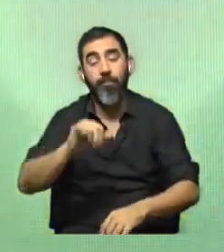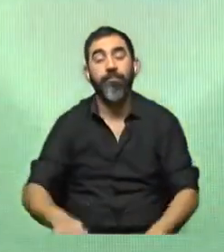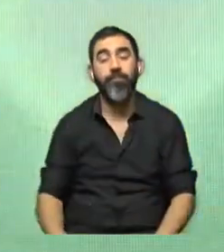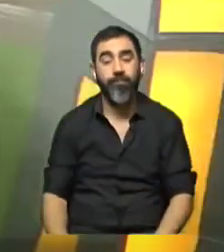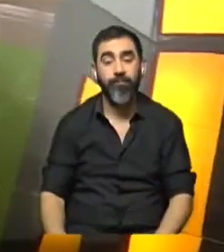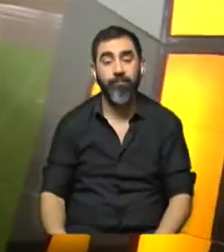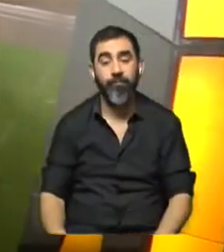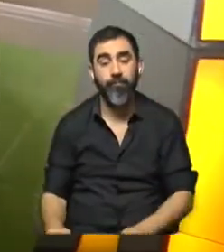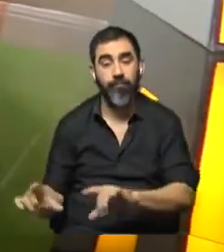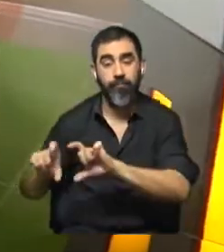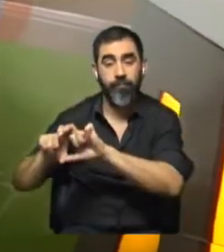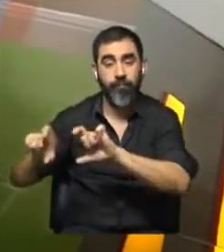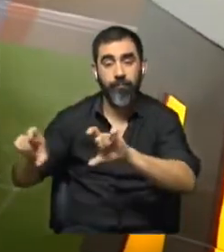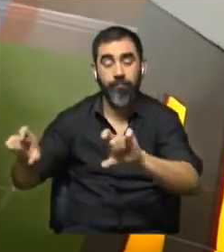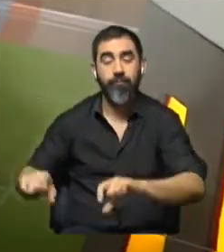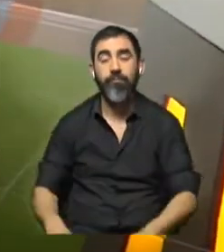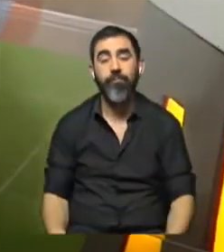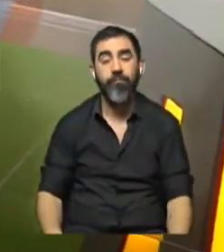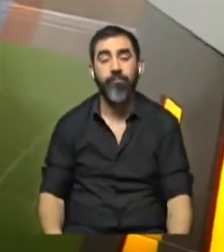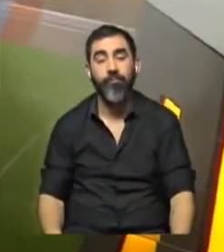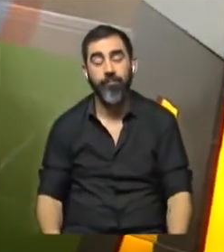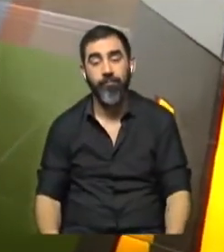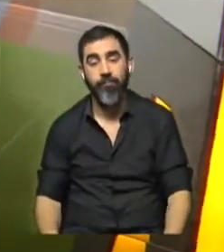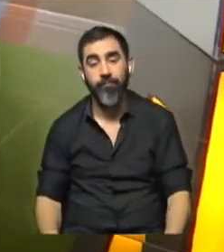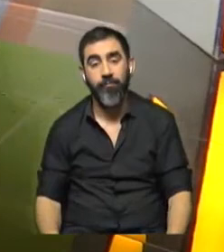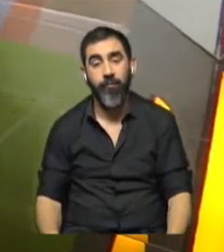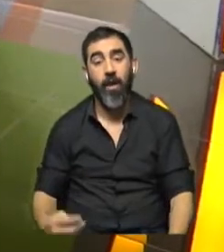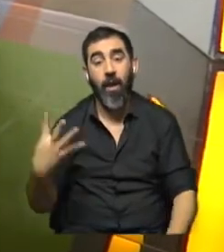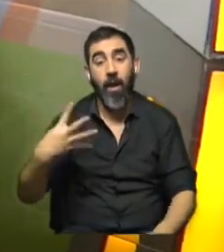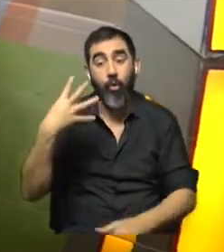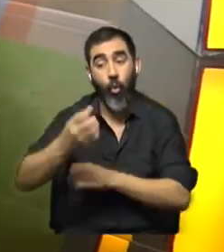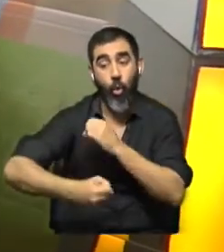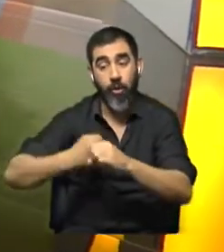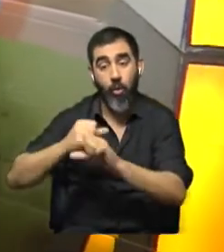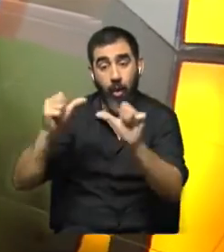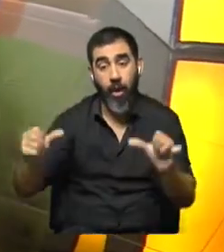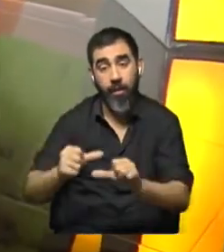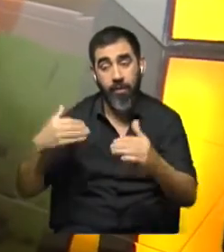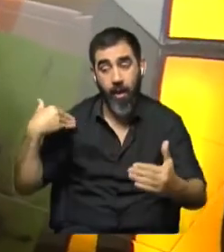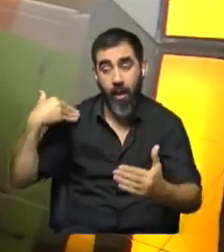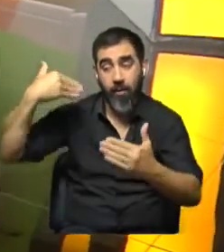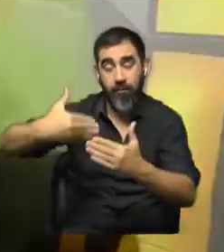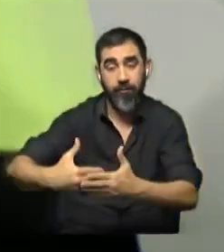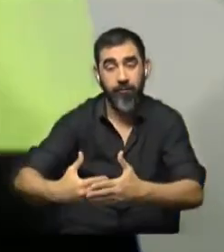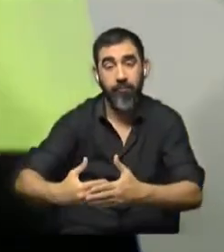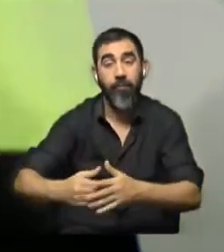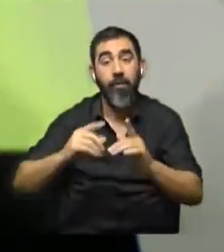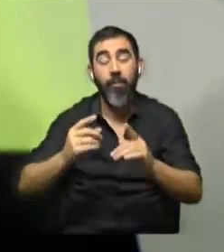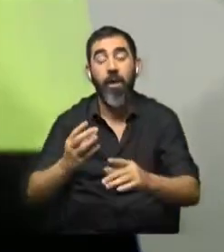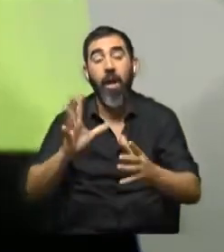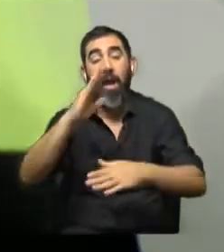cortita. Ahí está toda la agenda, calendario y demás. Y vale la pena. Sí. Hace 14 años que se hace. O sea Exacto. que... Y va a haber food trucks